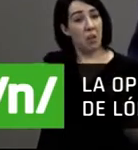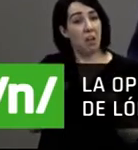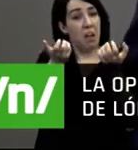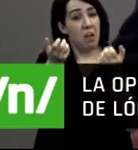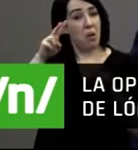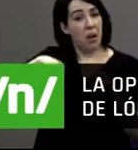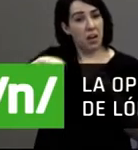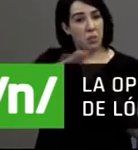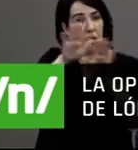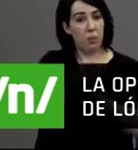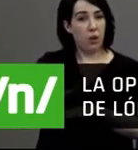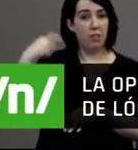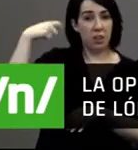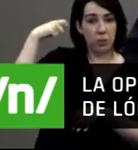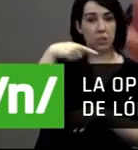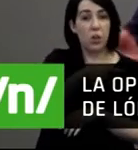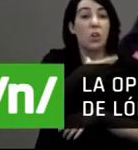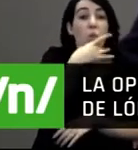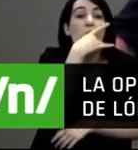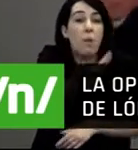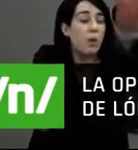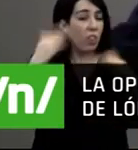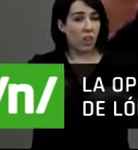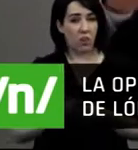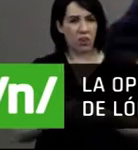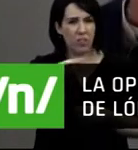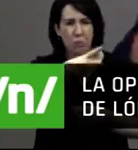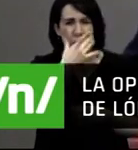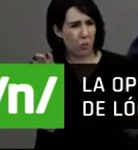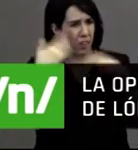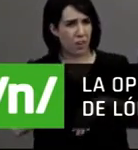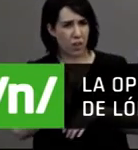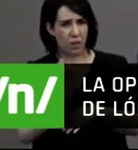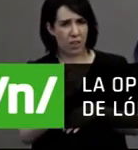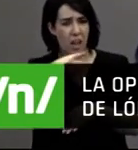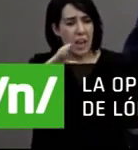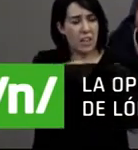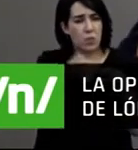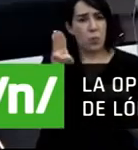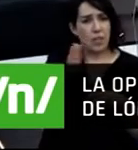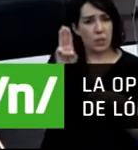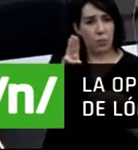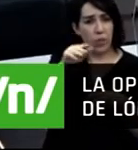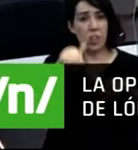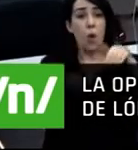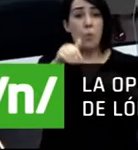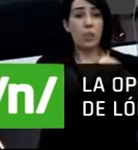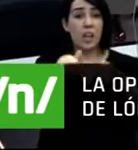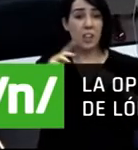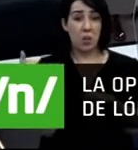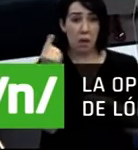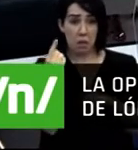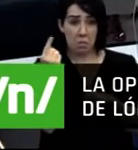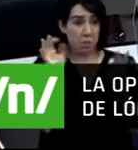Partido Popular. No le da vergüenza, señor López de Mira, no le da vergüenza que su partido no haya sido capaz de hacer una primaria porque no se fía de que usted la pueda